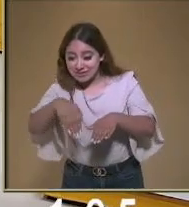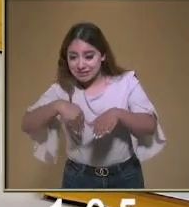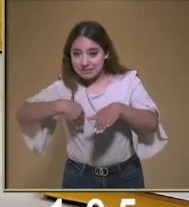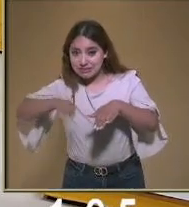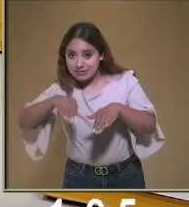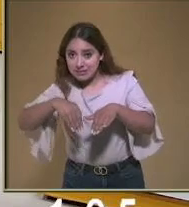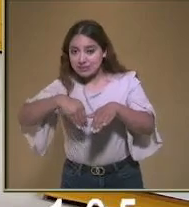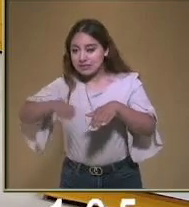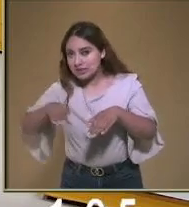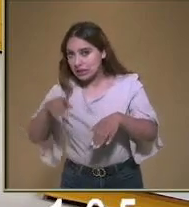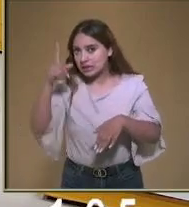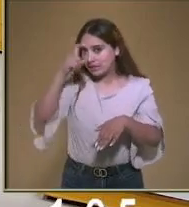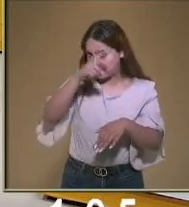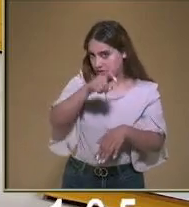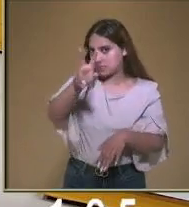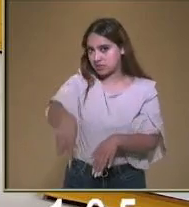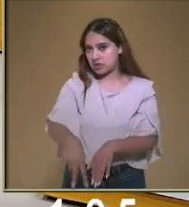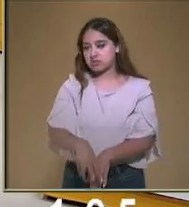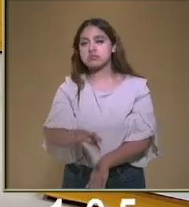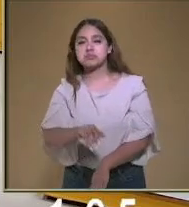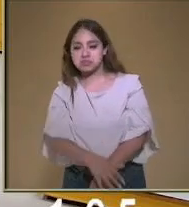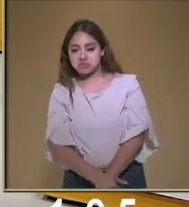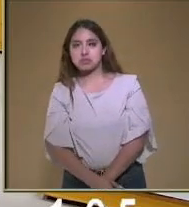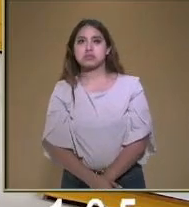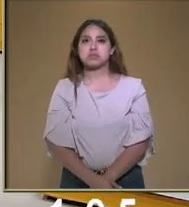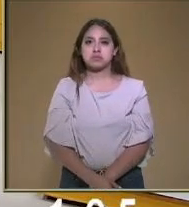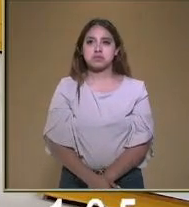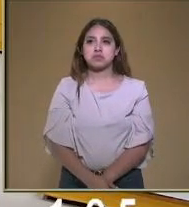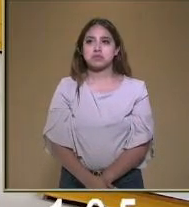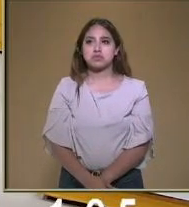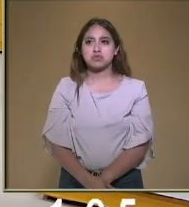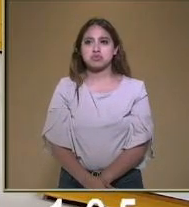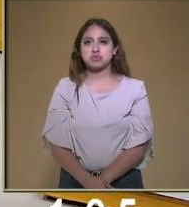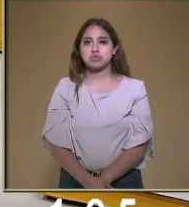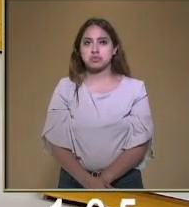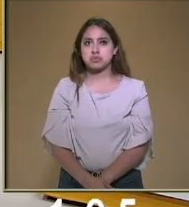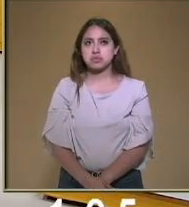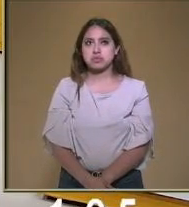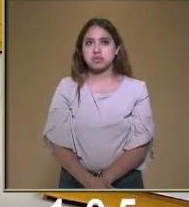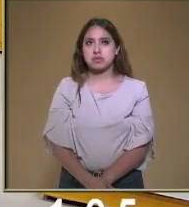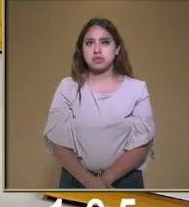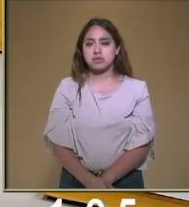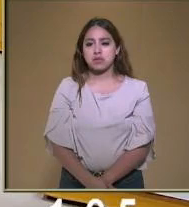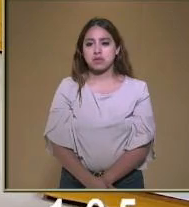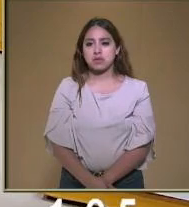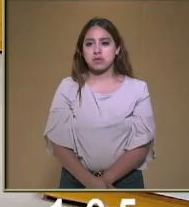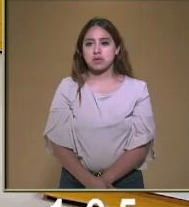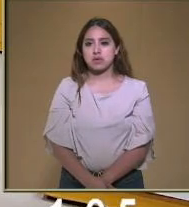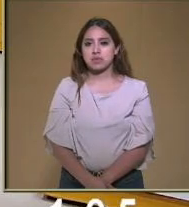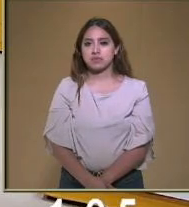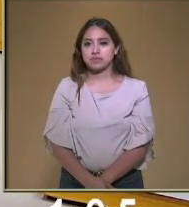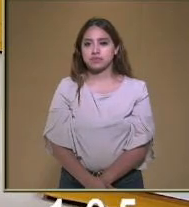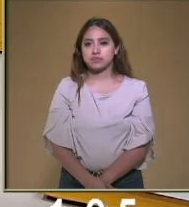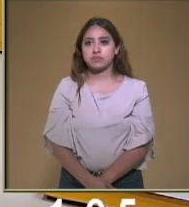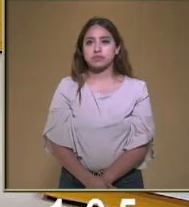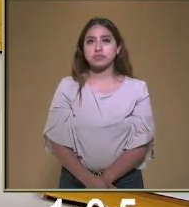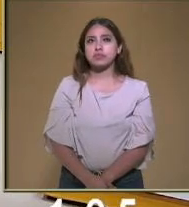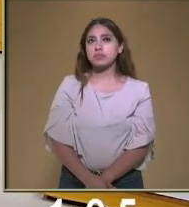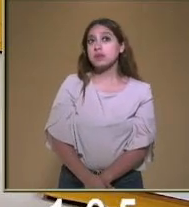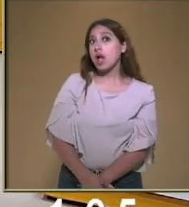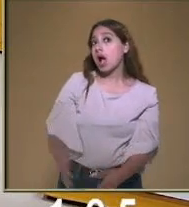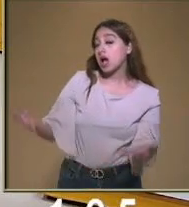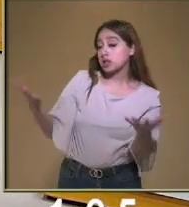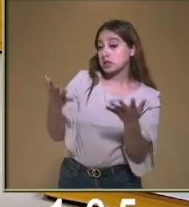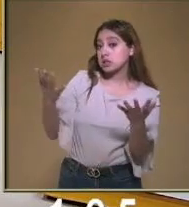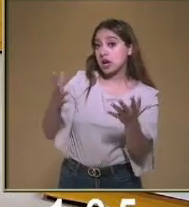patrones y que también involucramos, ¿verdad? También, ¿verdad? Uh-huh. Que fue lo que yo podría ubicar. Y al final, Raúl. Vamos a realizar